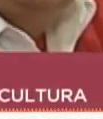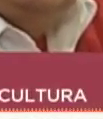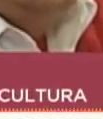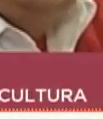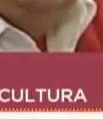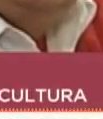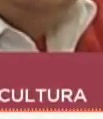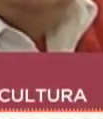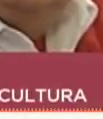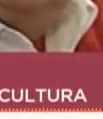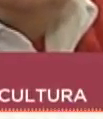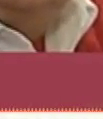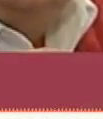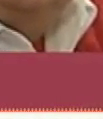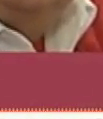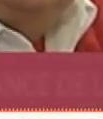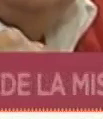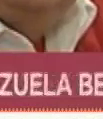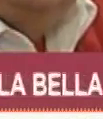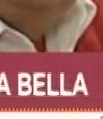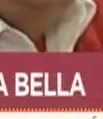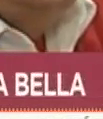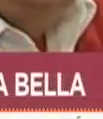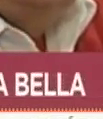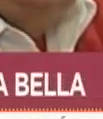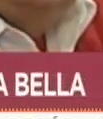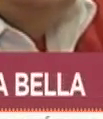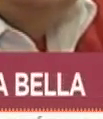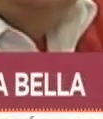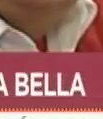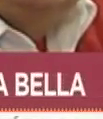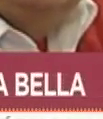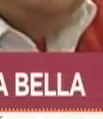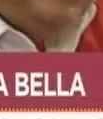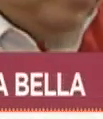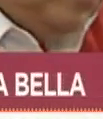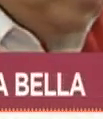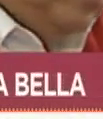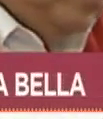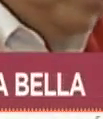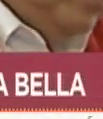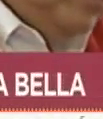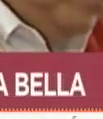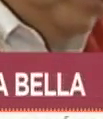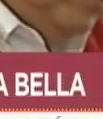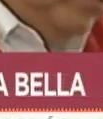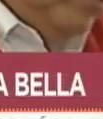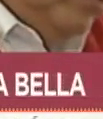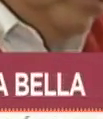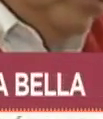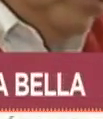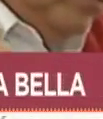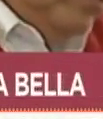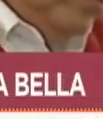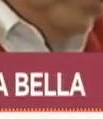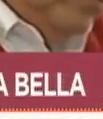con nuestras raíces, con nuestra identidad. Y estas son algunas de las infraestructuras que hemos detectado,